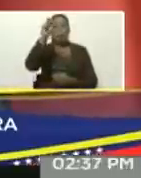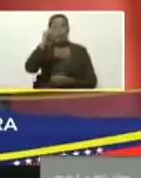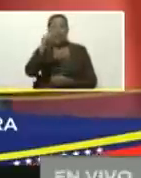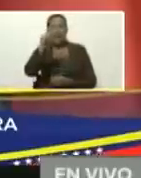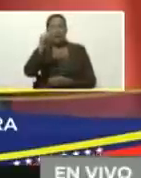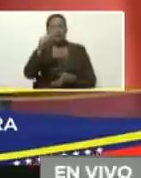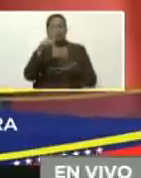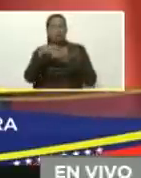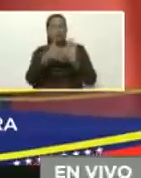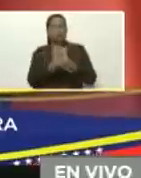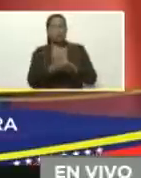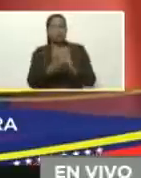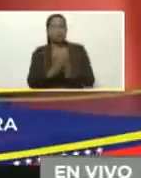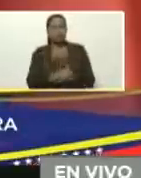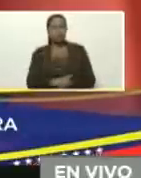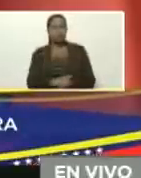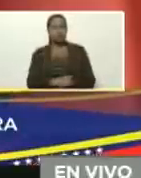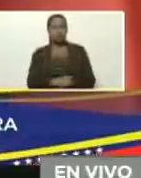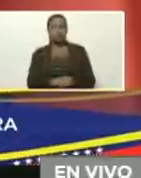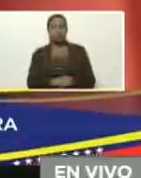La OTAN